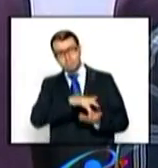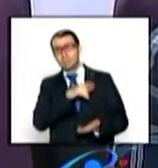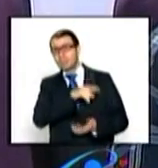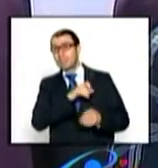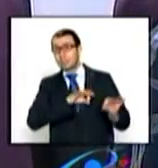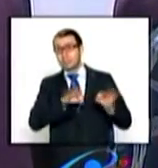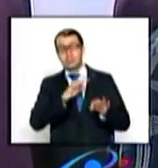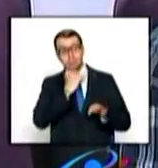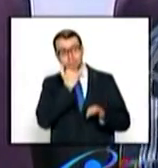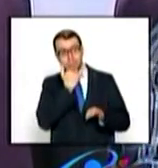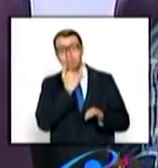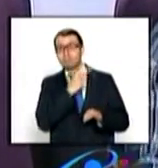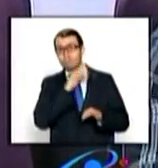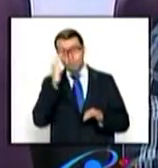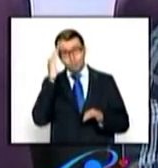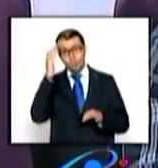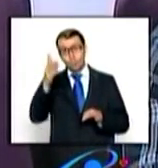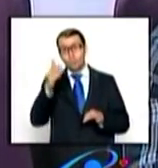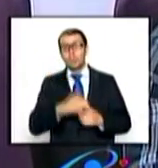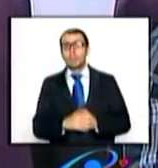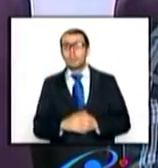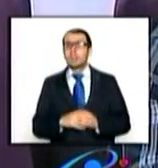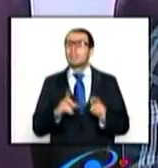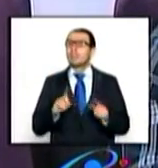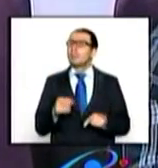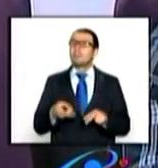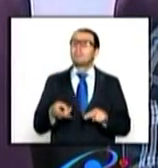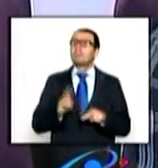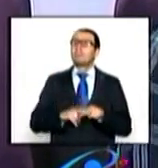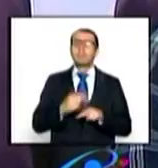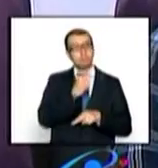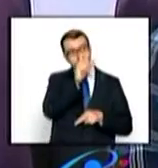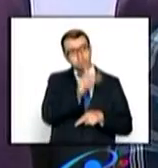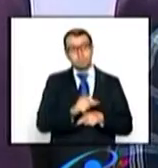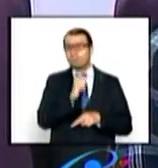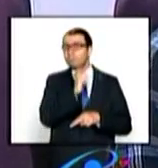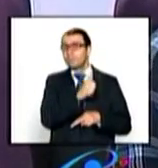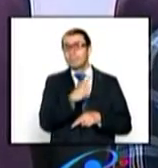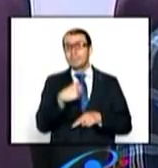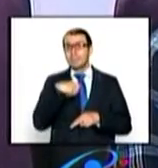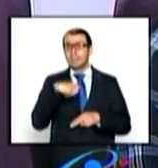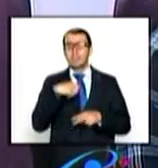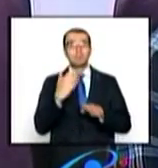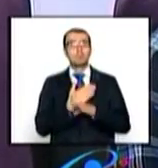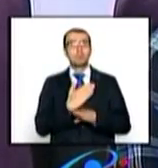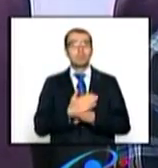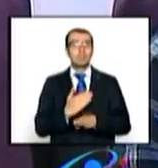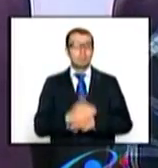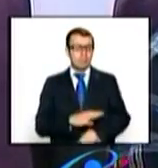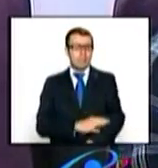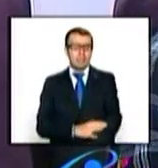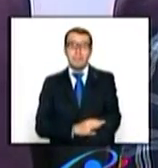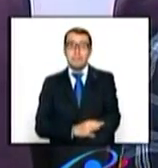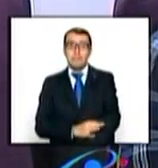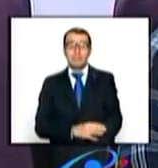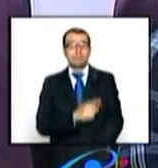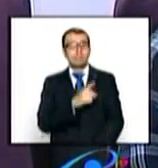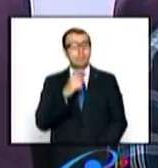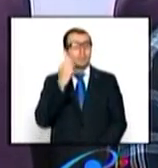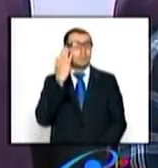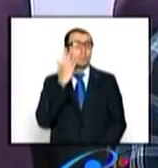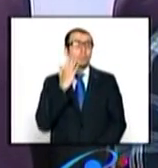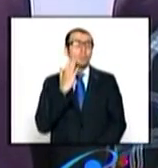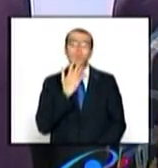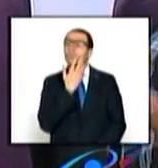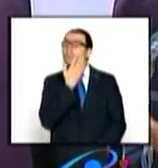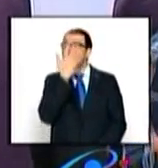testimonio. Asimismo, otro caso muy llamativo es una paciente que tengo que tiene un problema a nivel de la piel severo en el rostro hace 5 años, que viene